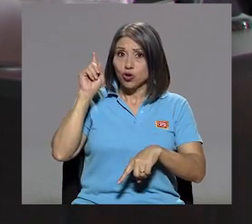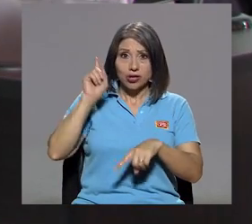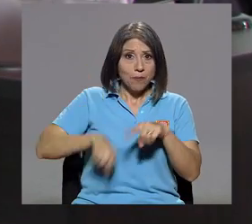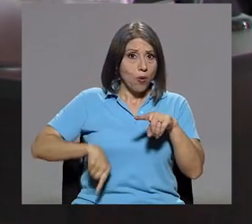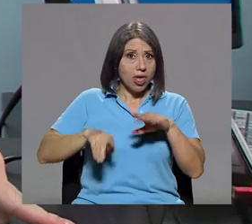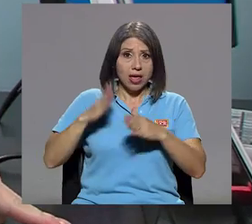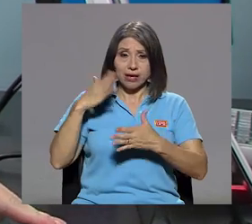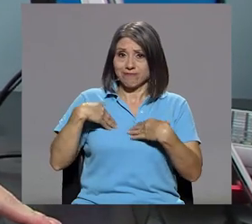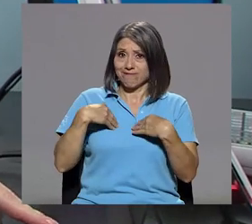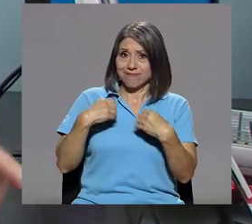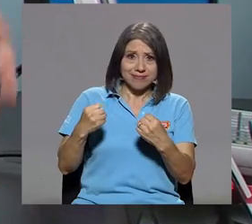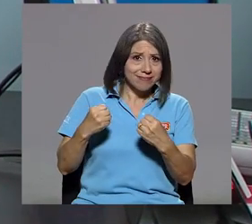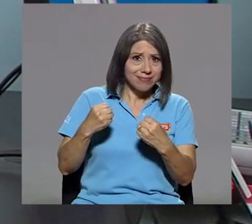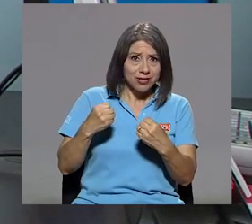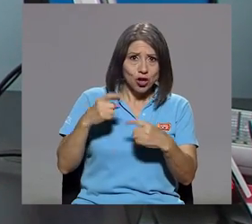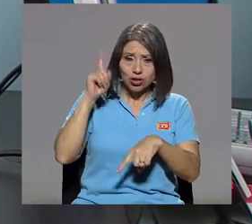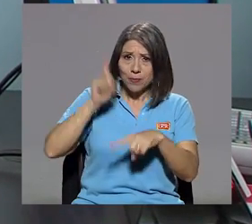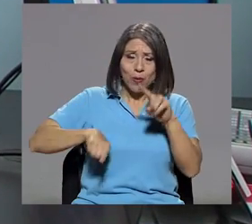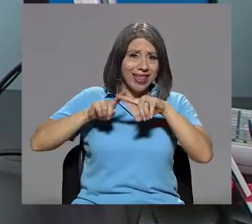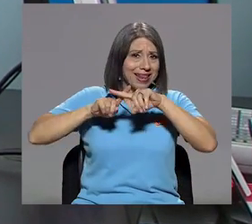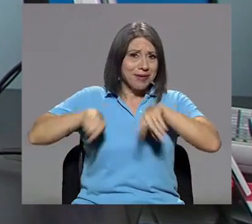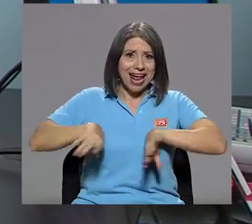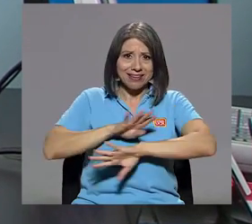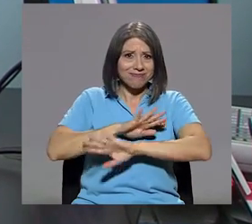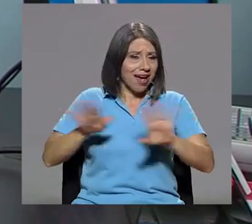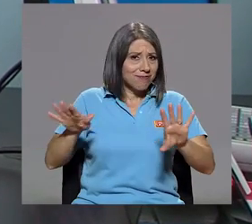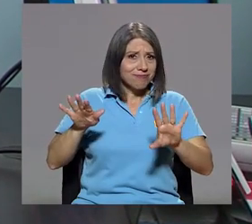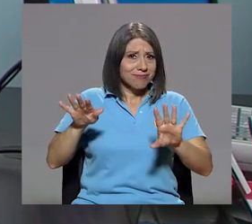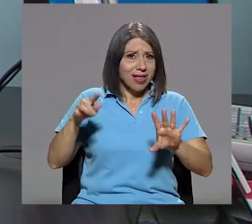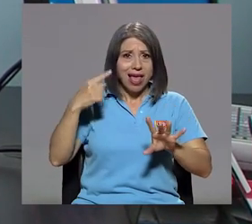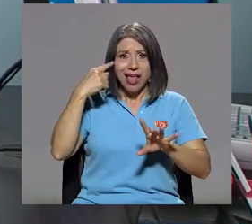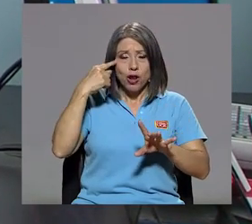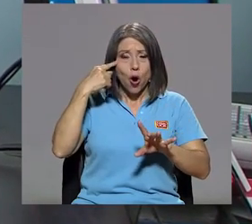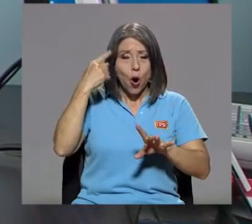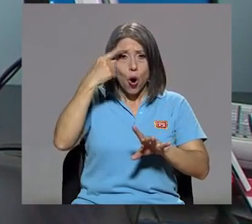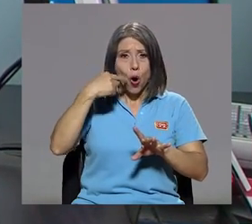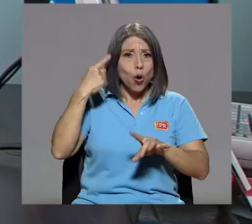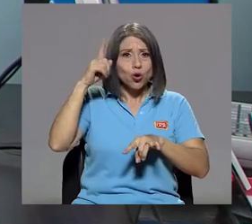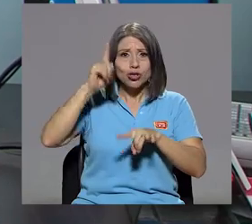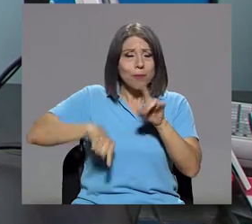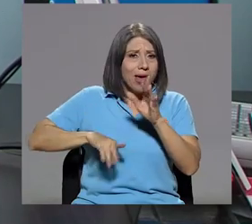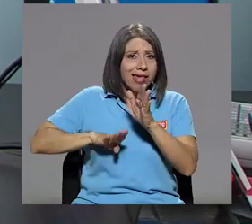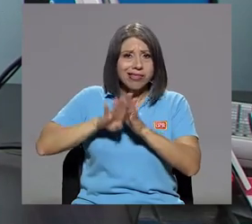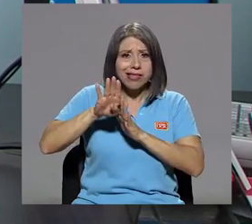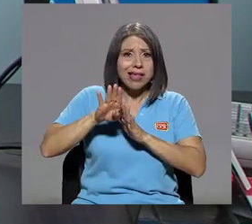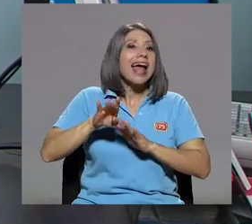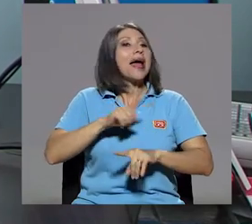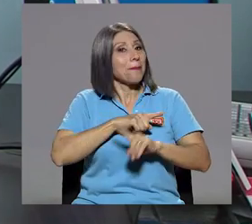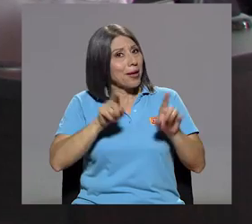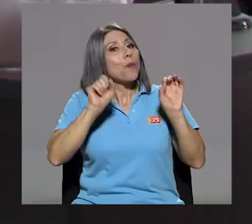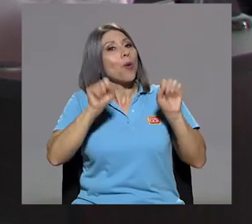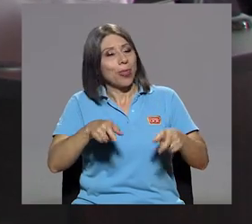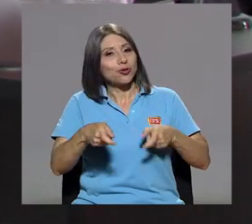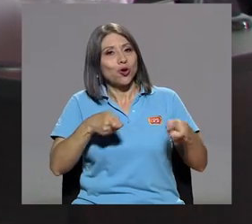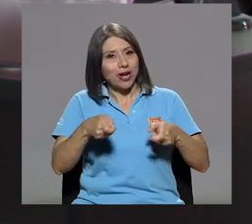No se puede eliminar porque ya está dañado, no sé, por el hecho que no se puede regenerar el... Sí, pero sí lo podemos controlar.